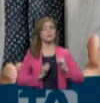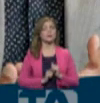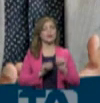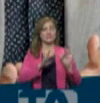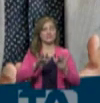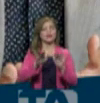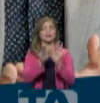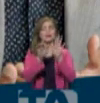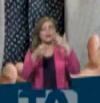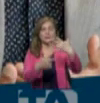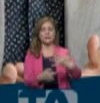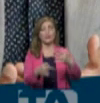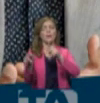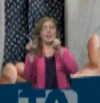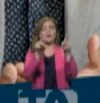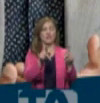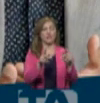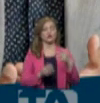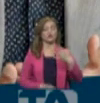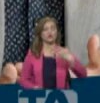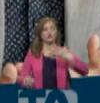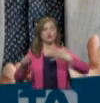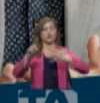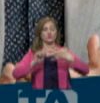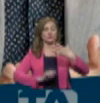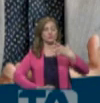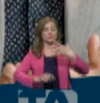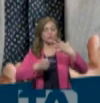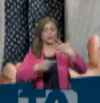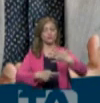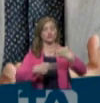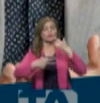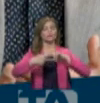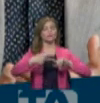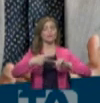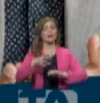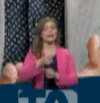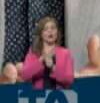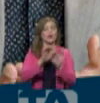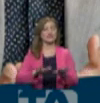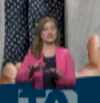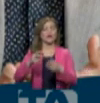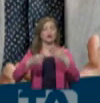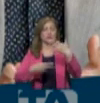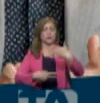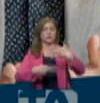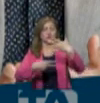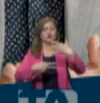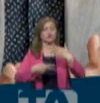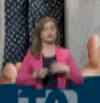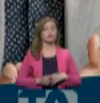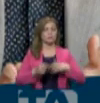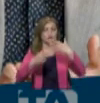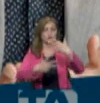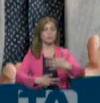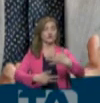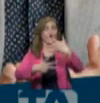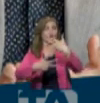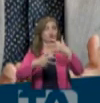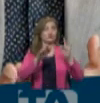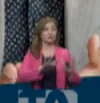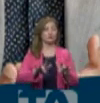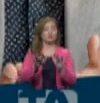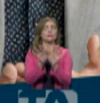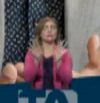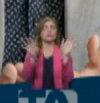Secretaría General de Planificación, Sheldon López, en la Secretaría General de Seguridad y Gobernabilidad, Euclides Mantilla, en la